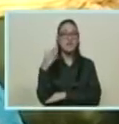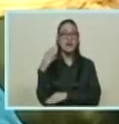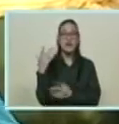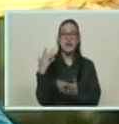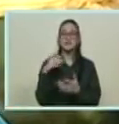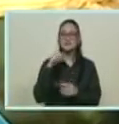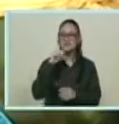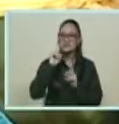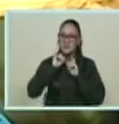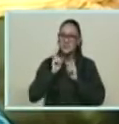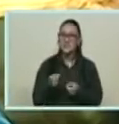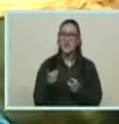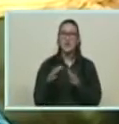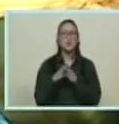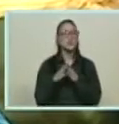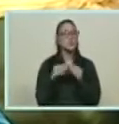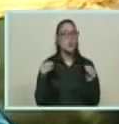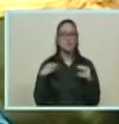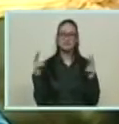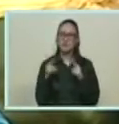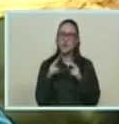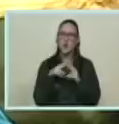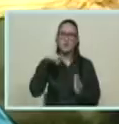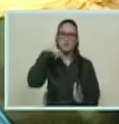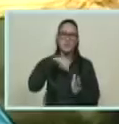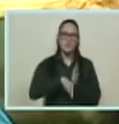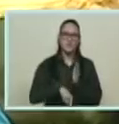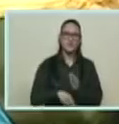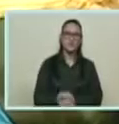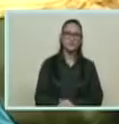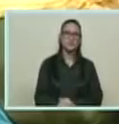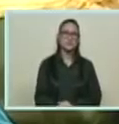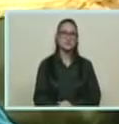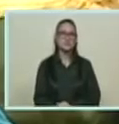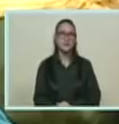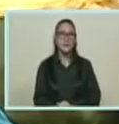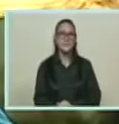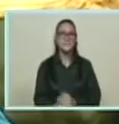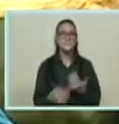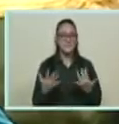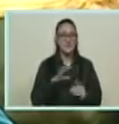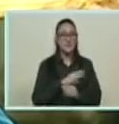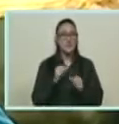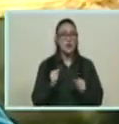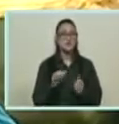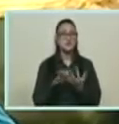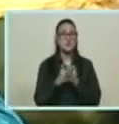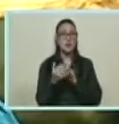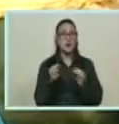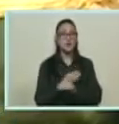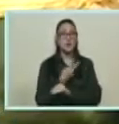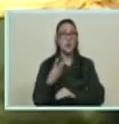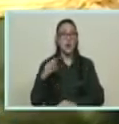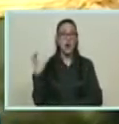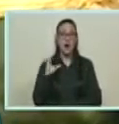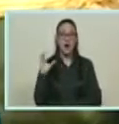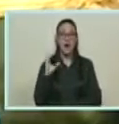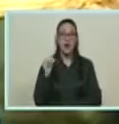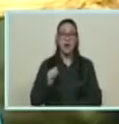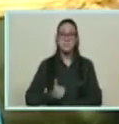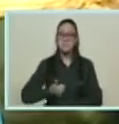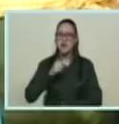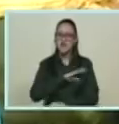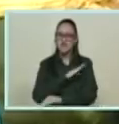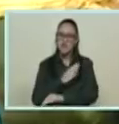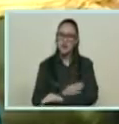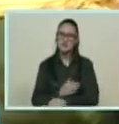el corredor número uno de Caracas. Erika, Benavides, que retomar con fuerza Barrio Nuevo, Barrio Tricolor en Caracas, con más fuerza de